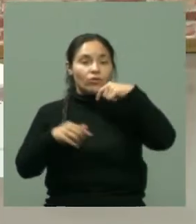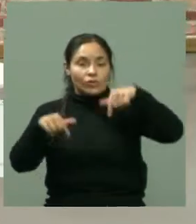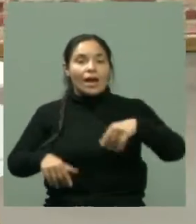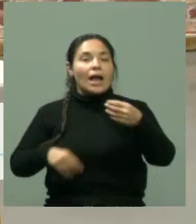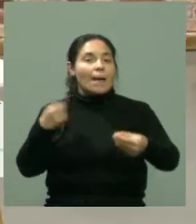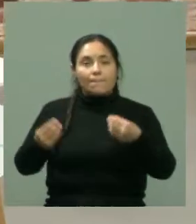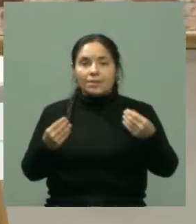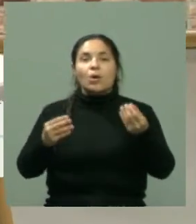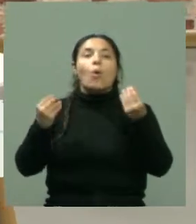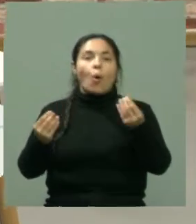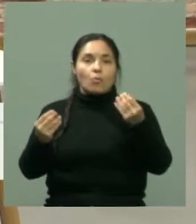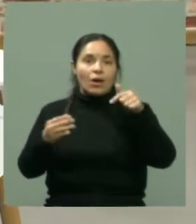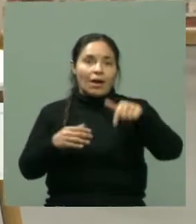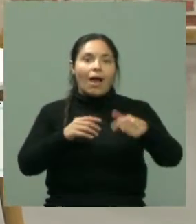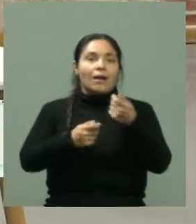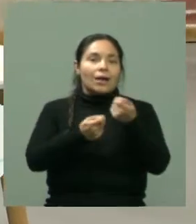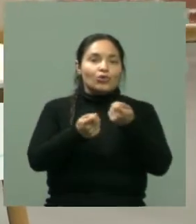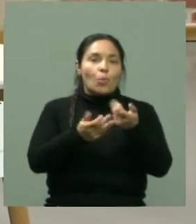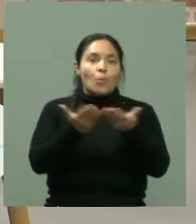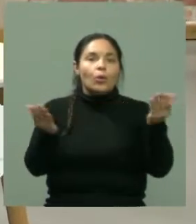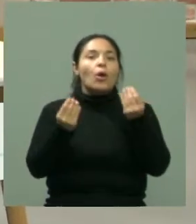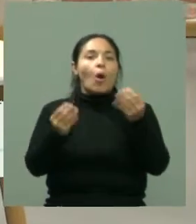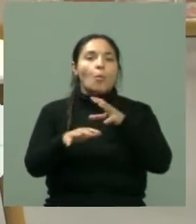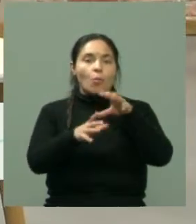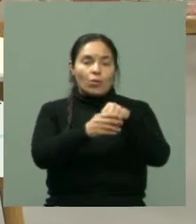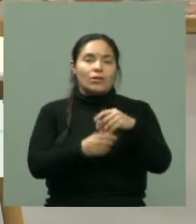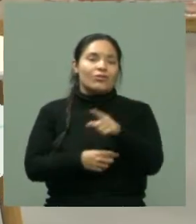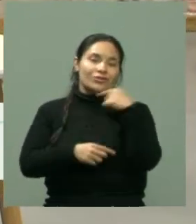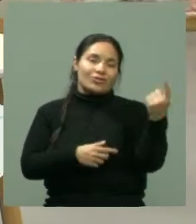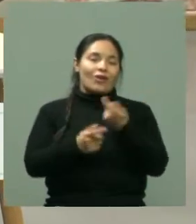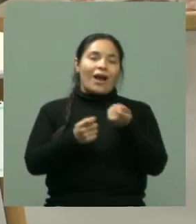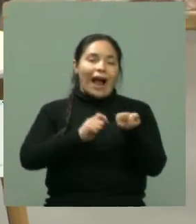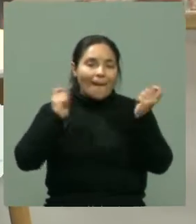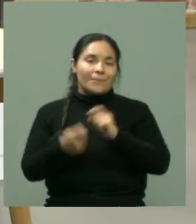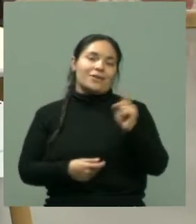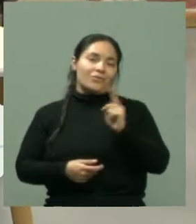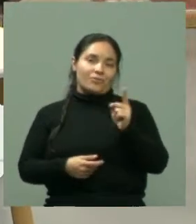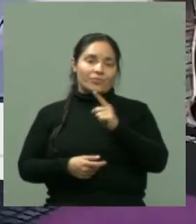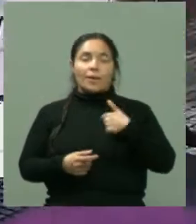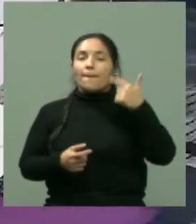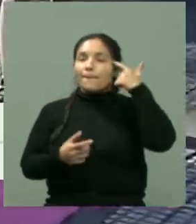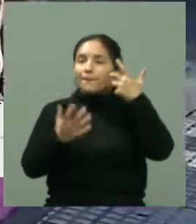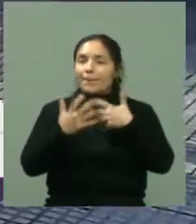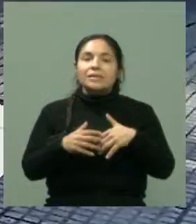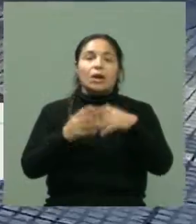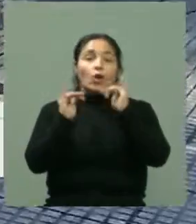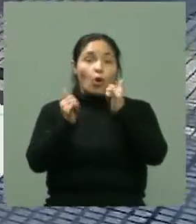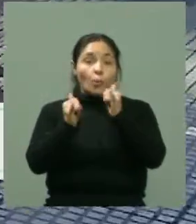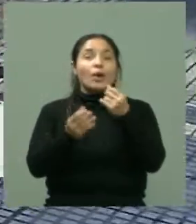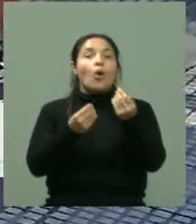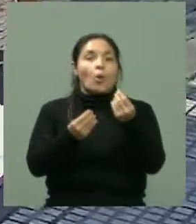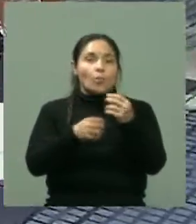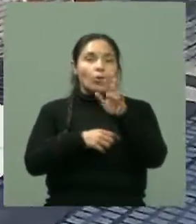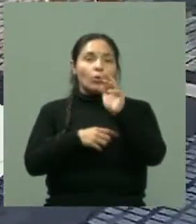cómo instalarlo en la agenda pública, porque la realidad es que nosotros no vamos a cambiar el sistema general, sino nuestra idea es pensar cómo los jóvenes tenemos este rol